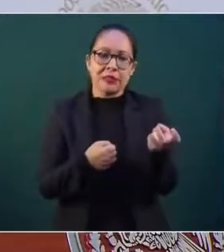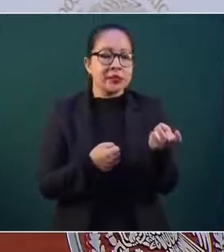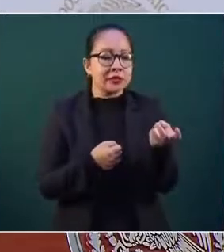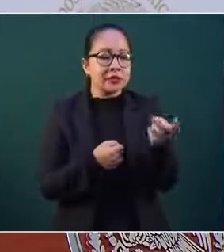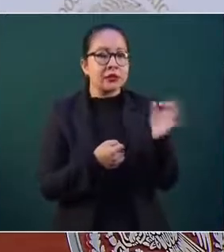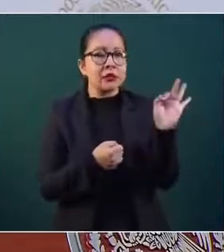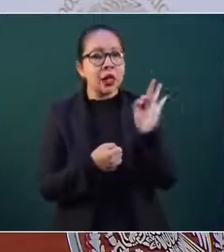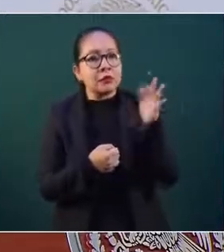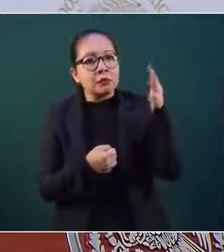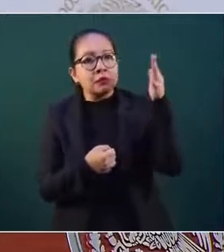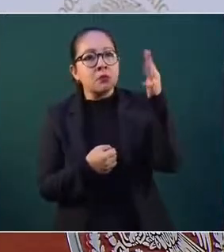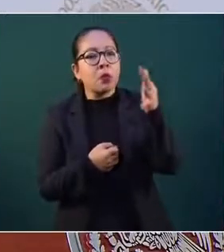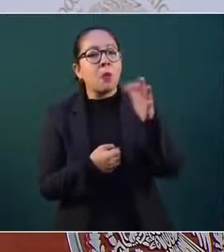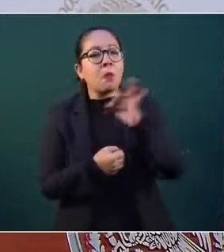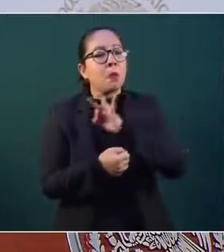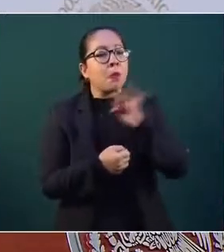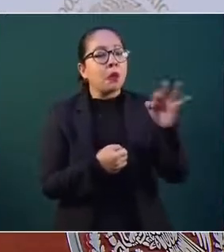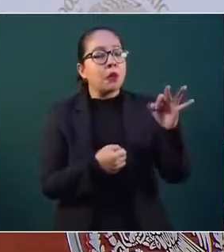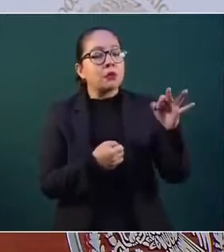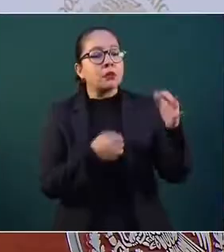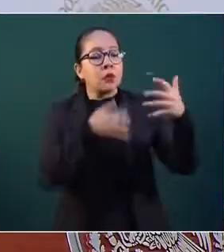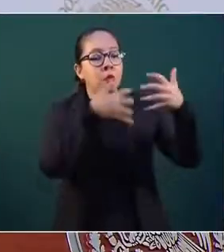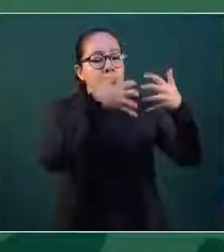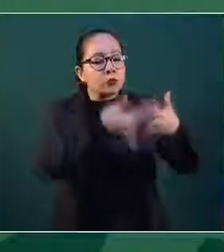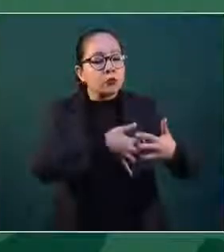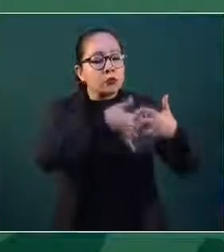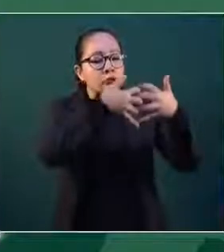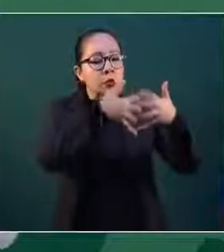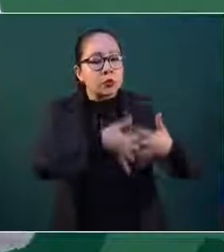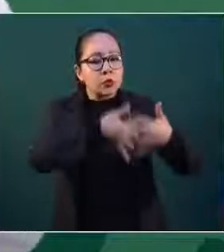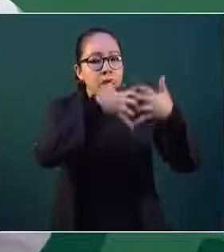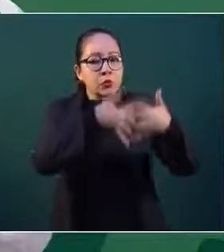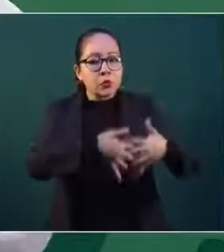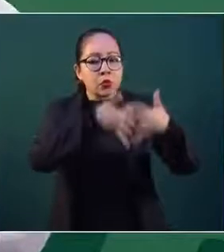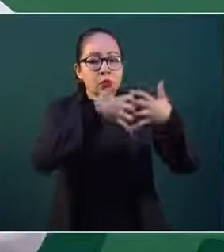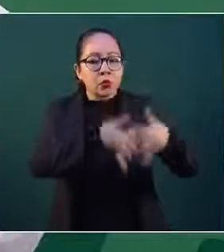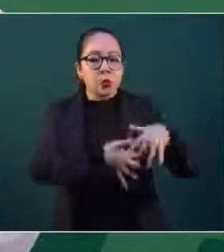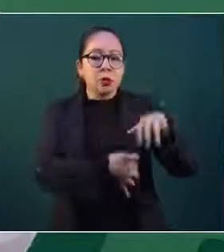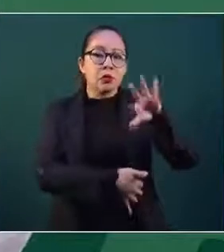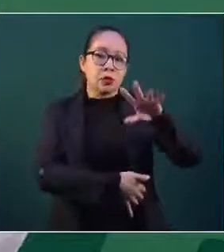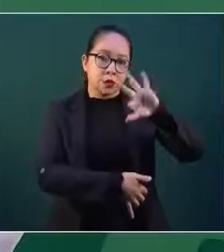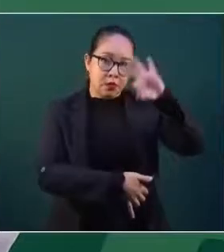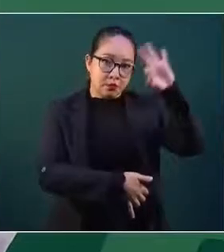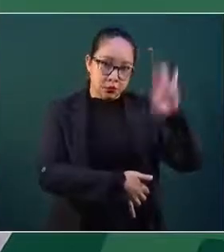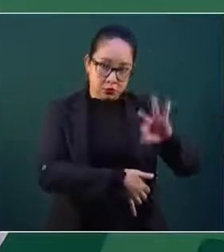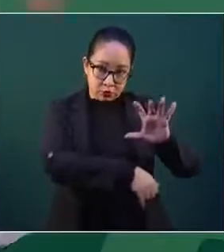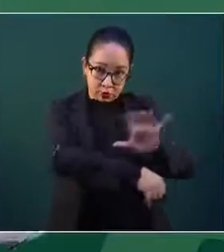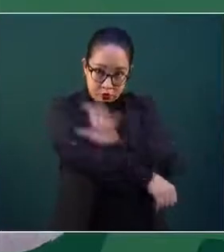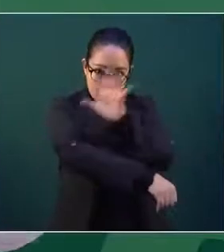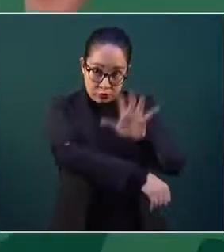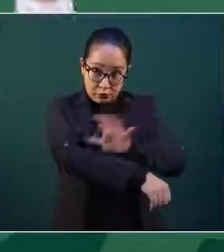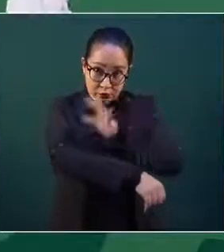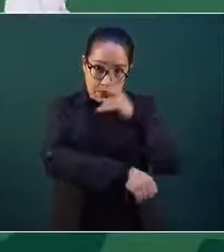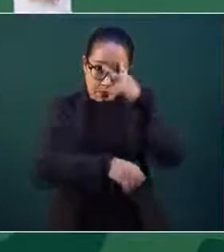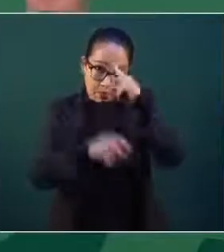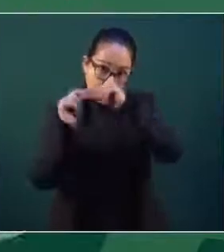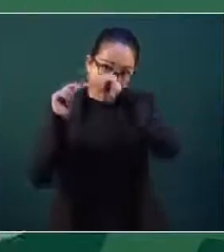pueda producir el 50% de la energía eléctrica para que